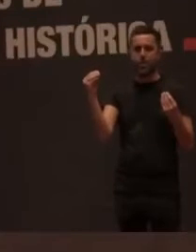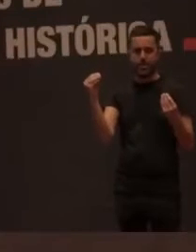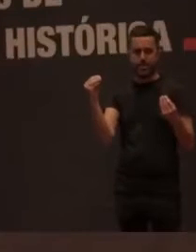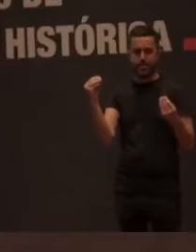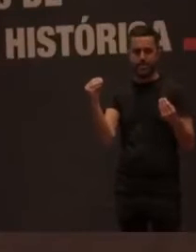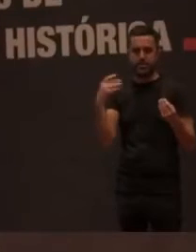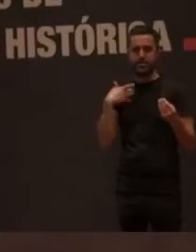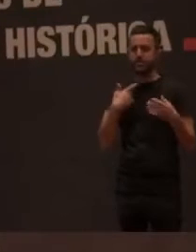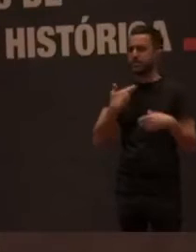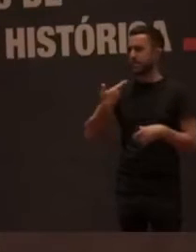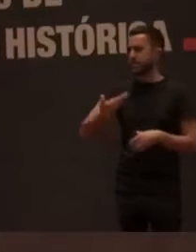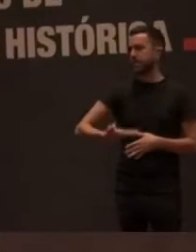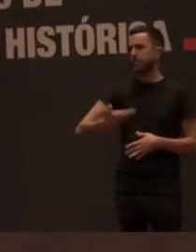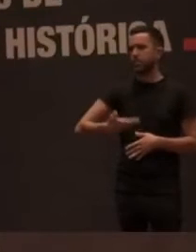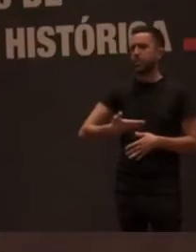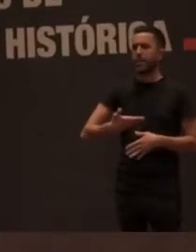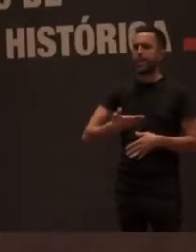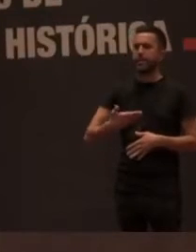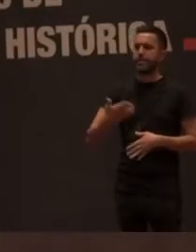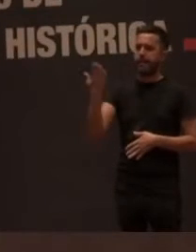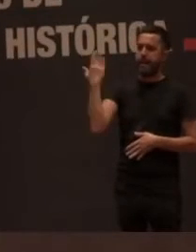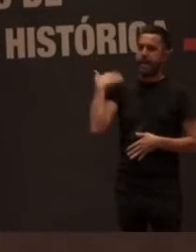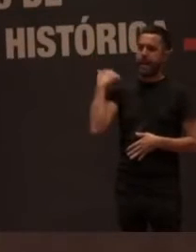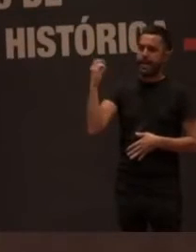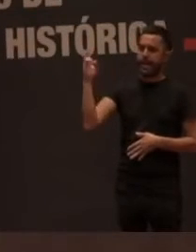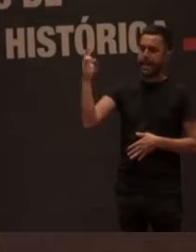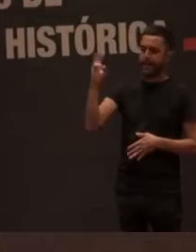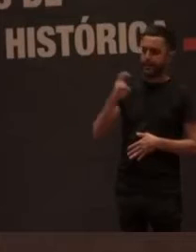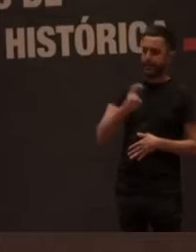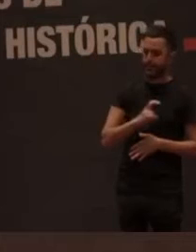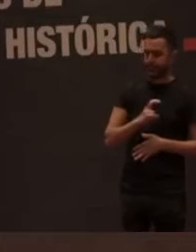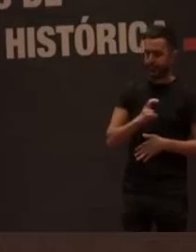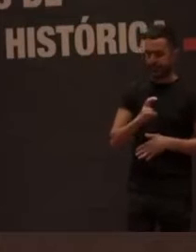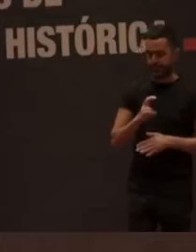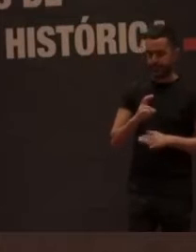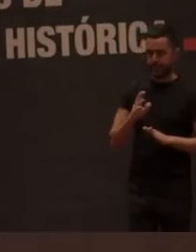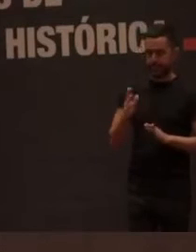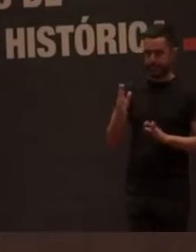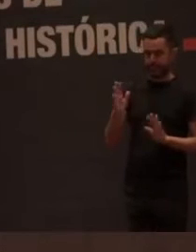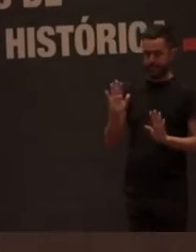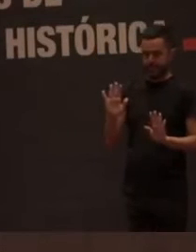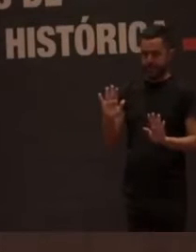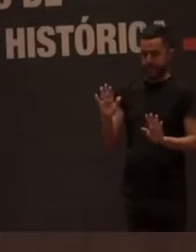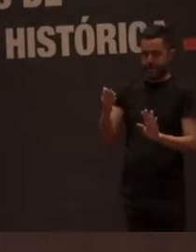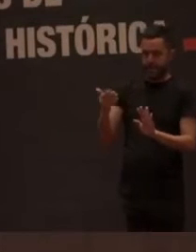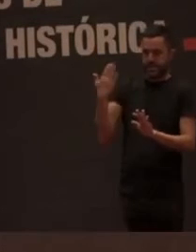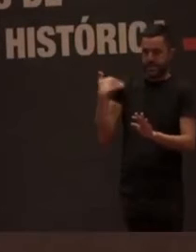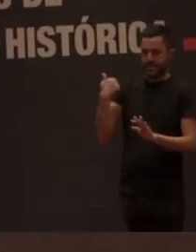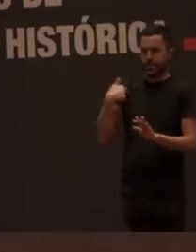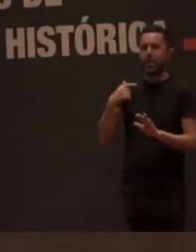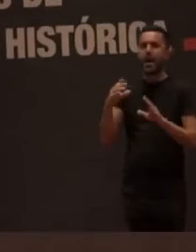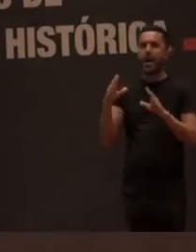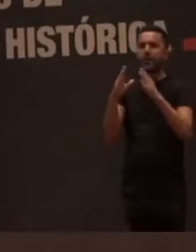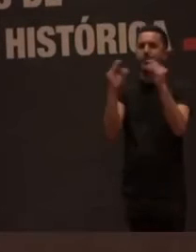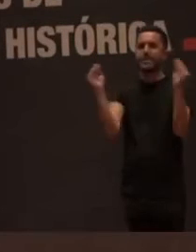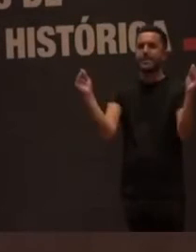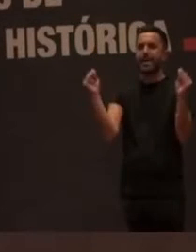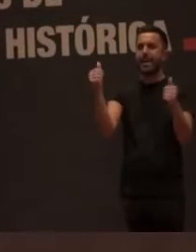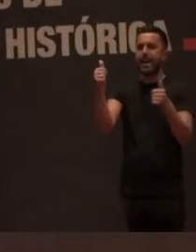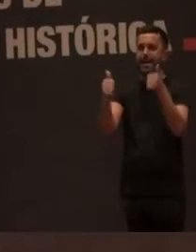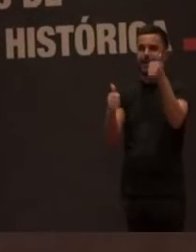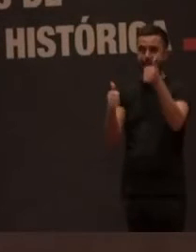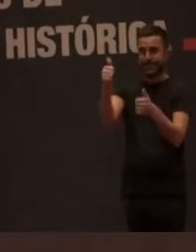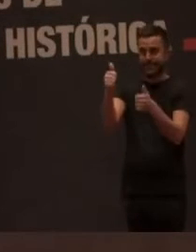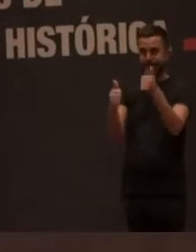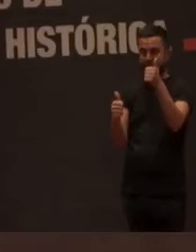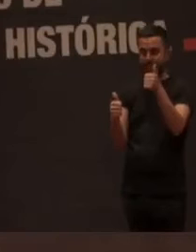importante. Yo, antes de venir aquí ayer, estuve poniendo un examen en la universidad y bueno, te das cuenta de que hay